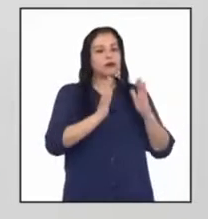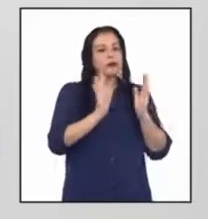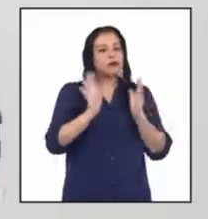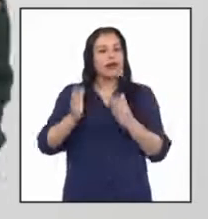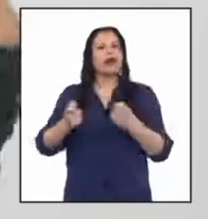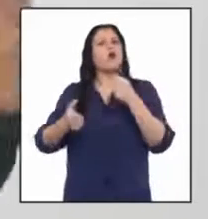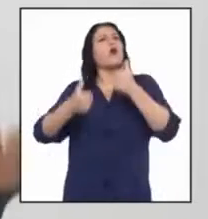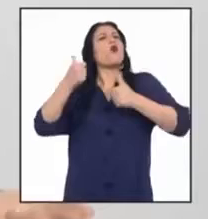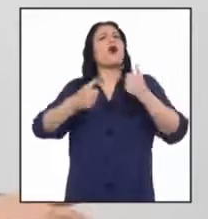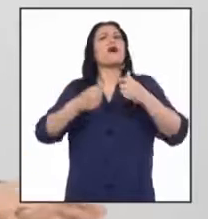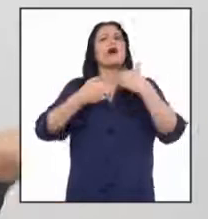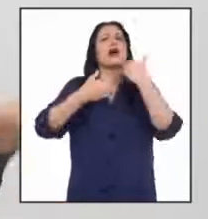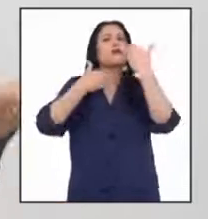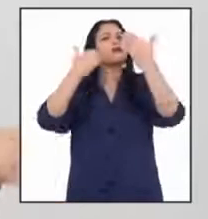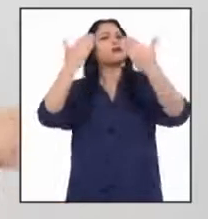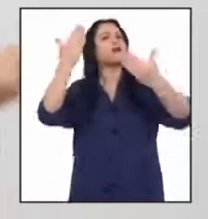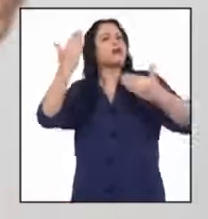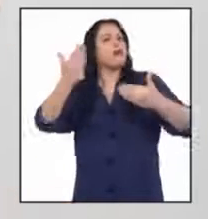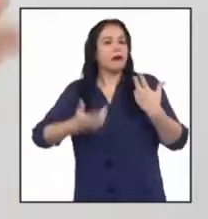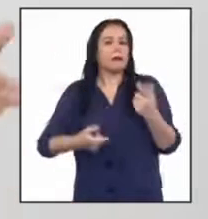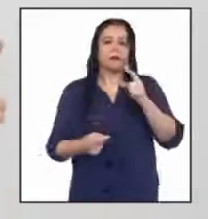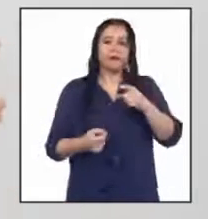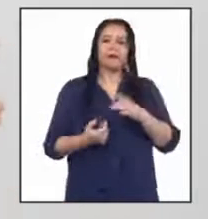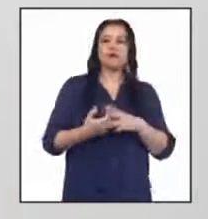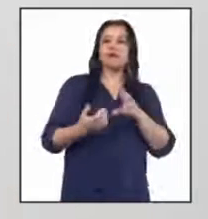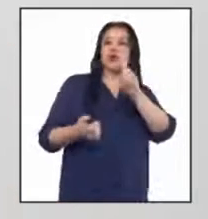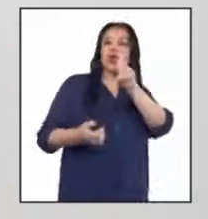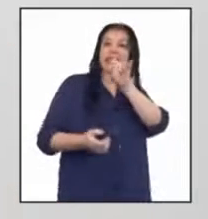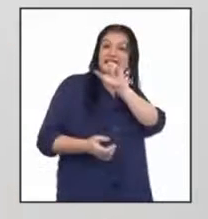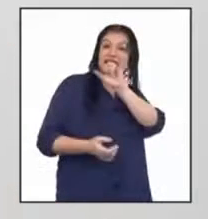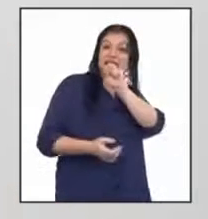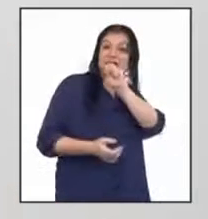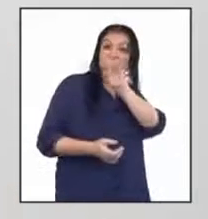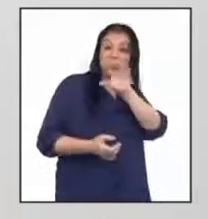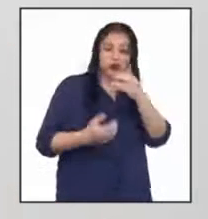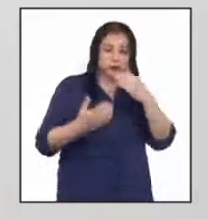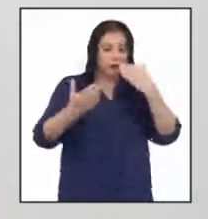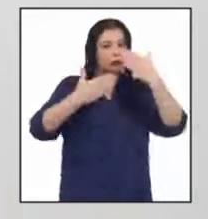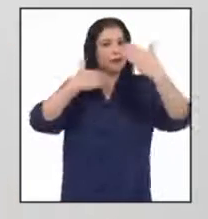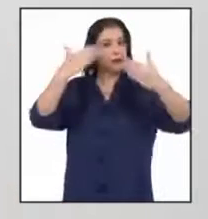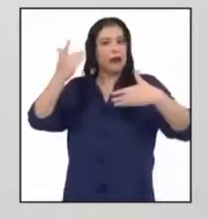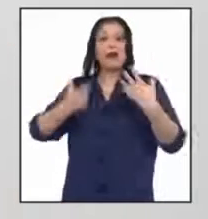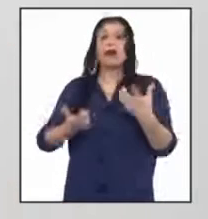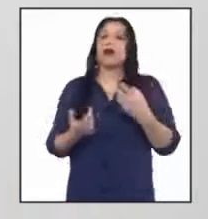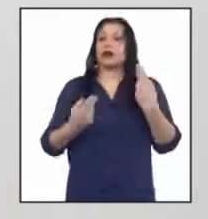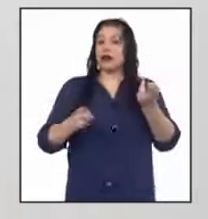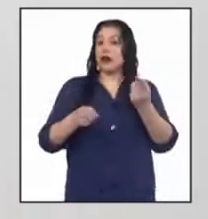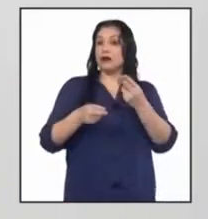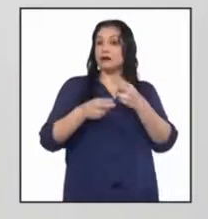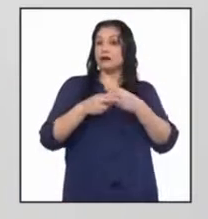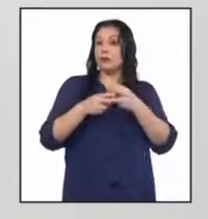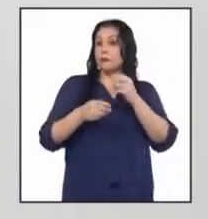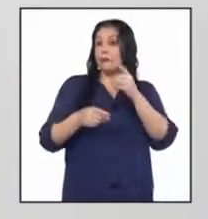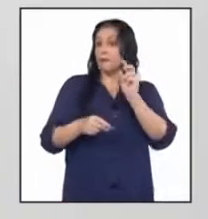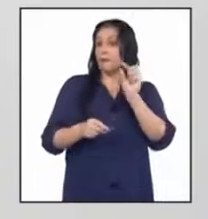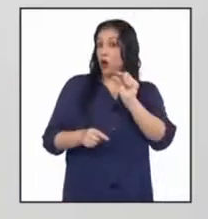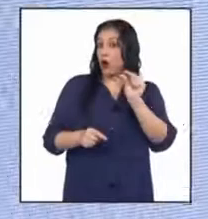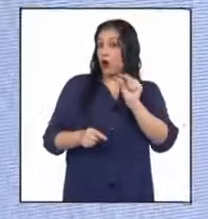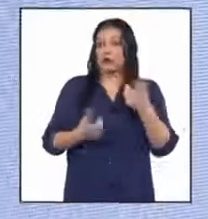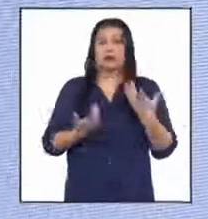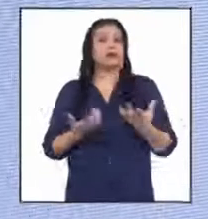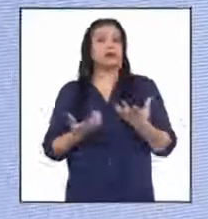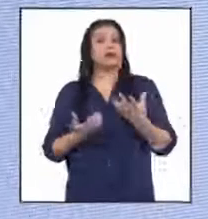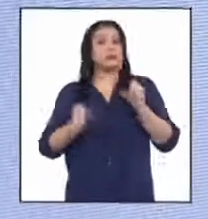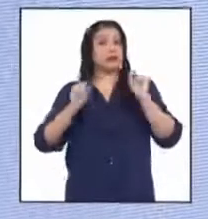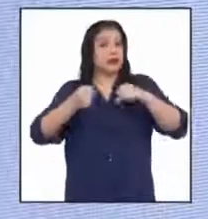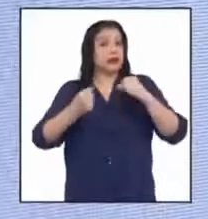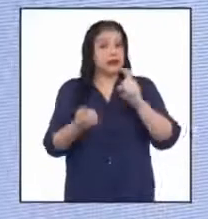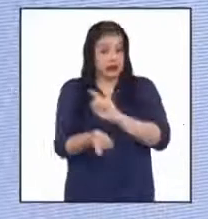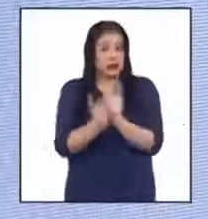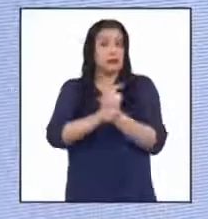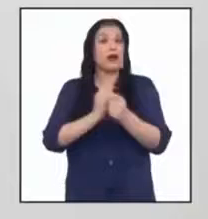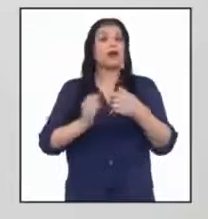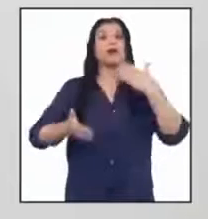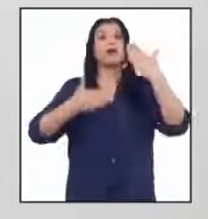discurso. En estos casos el discurso es rígido, ya que hay pocas posibilidades de cambiarlo mientras lo